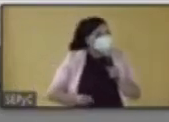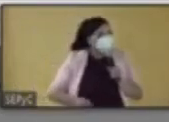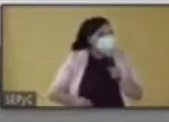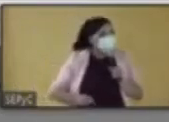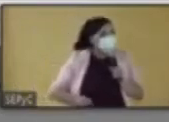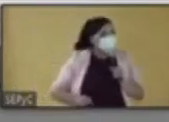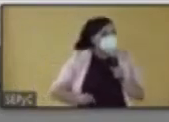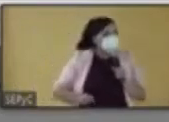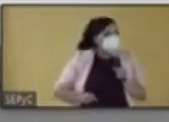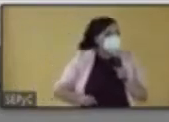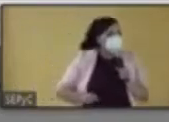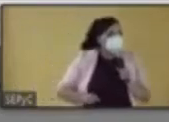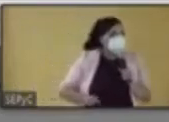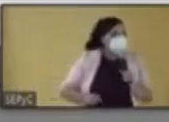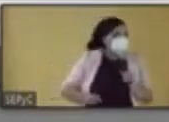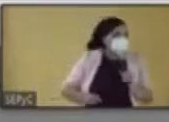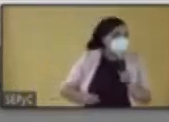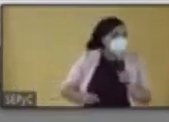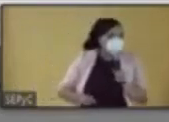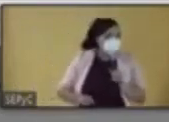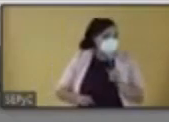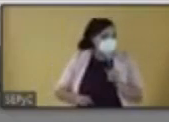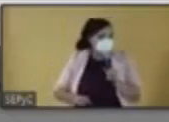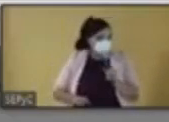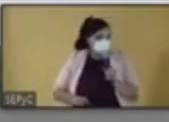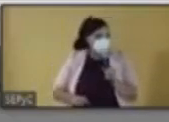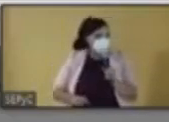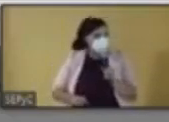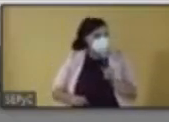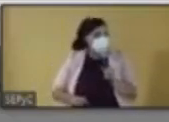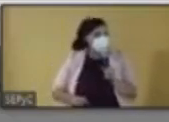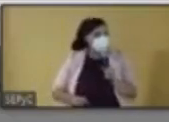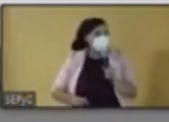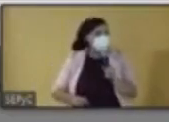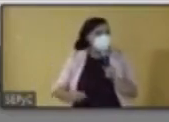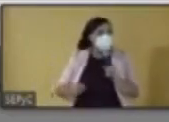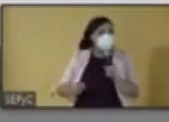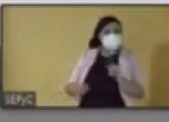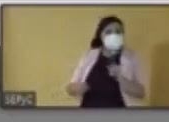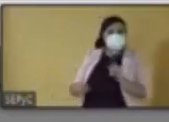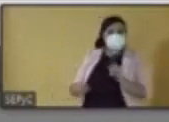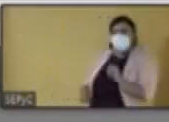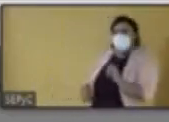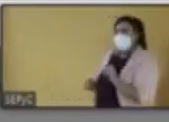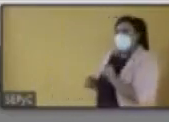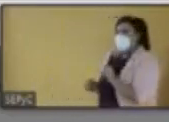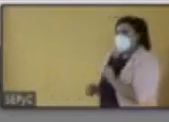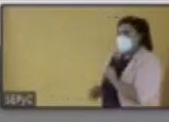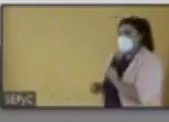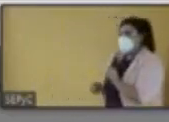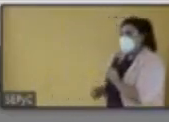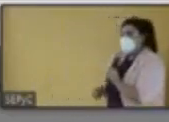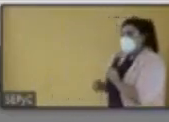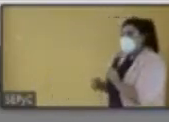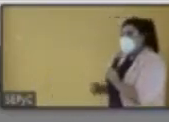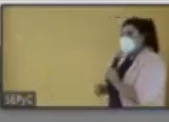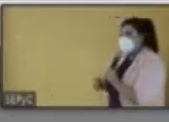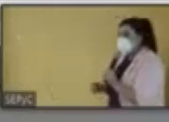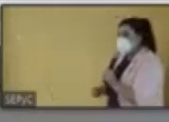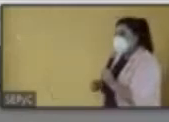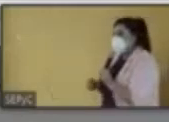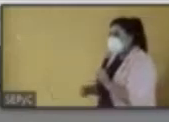Fecha y toma de posesión del empleo, cargo, comisión. Identificamos el dato de cuando nosotros ingresamos a prestar el